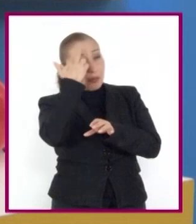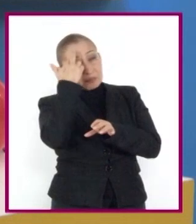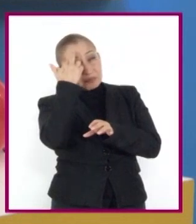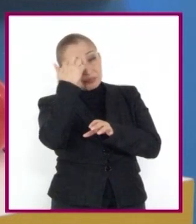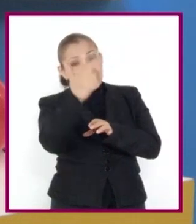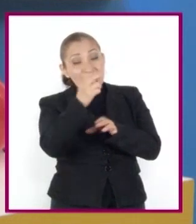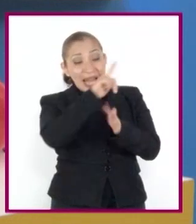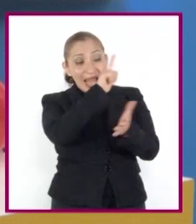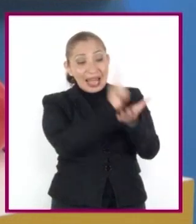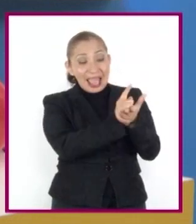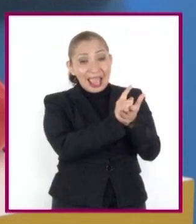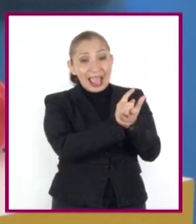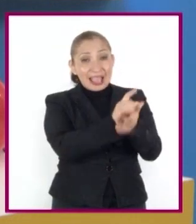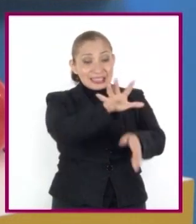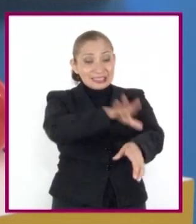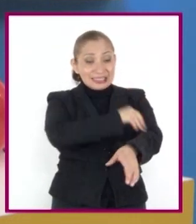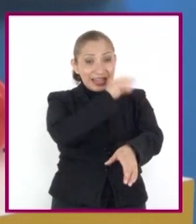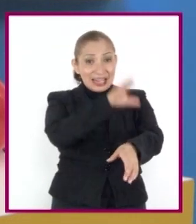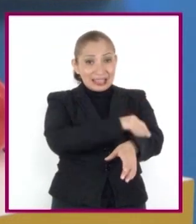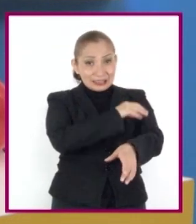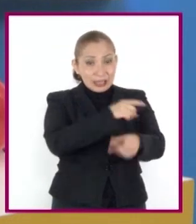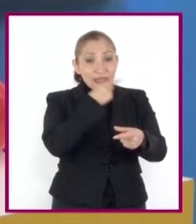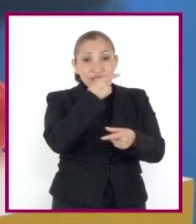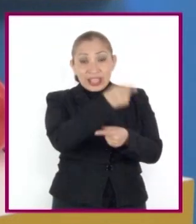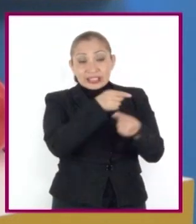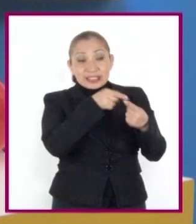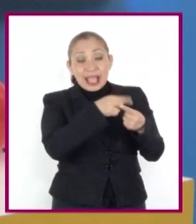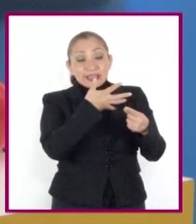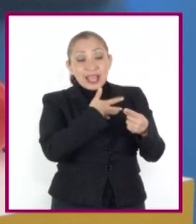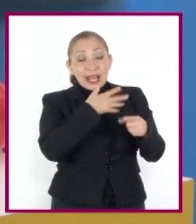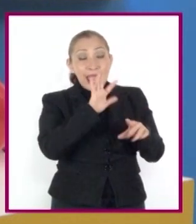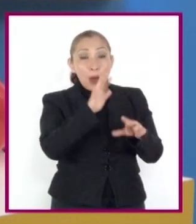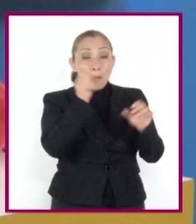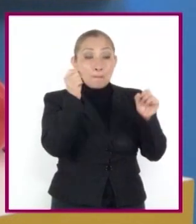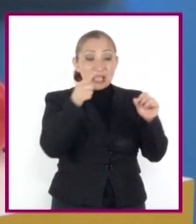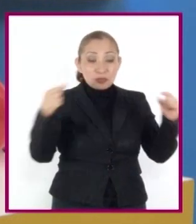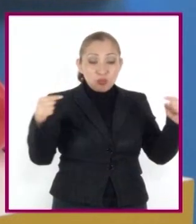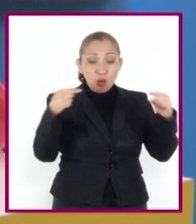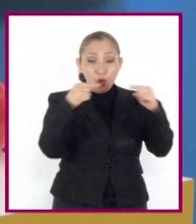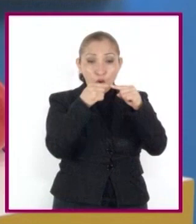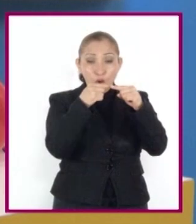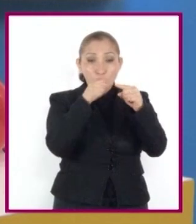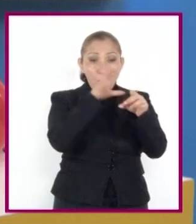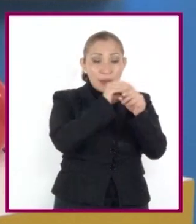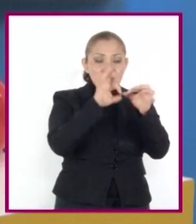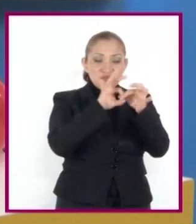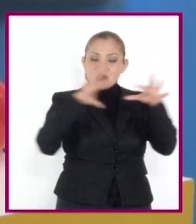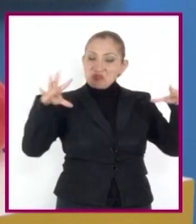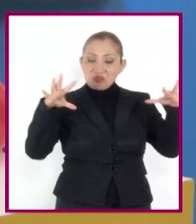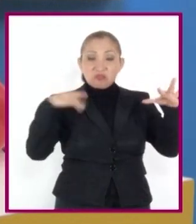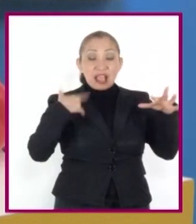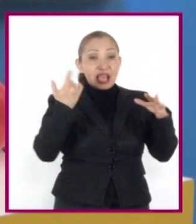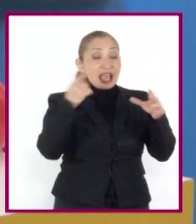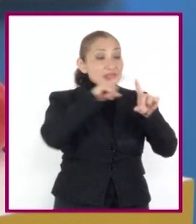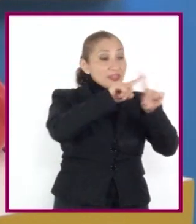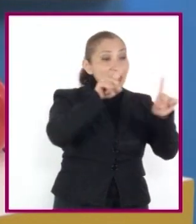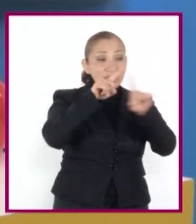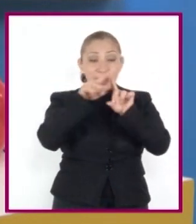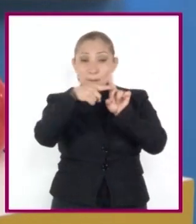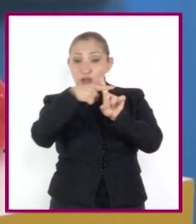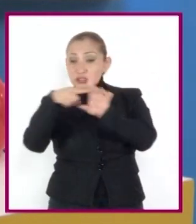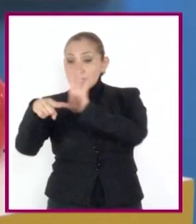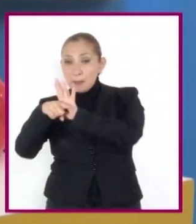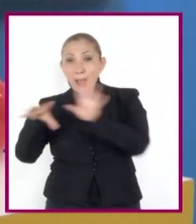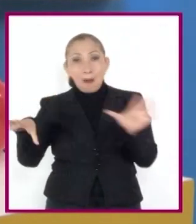recuerdo, las leyes de las cargas eléctricas dice que los que tienen una misma carga se repelen y los que tienen carga diferente